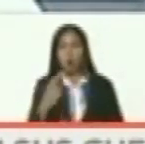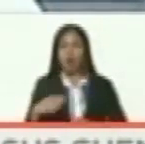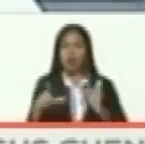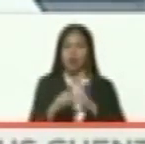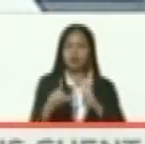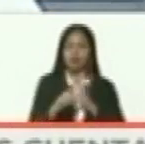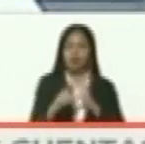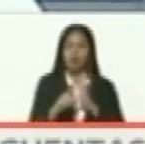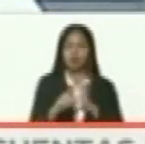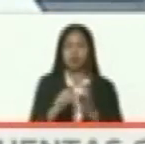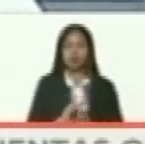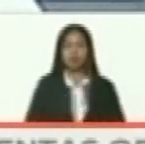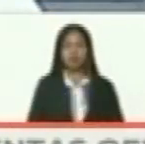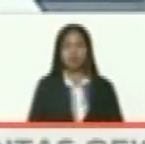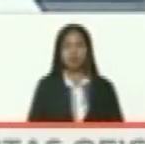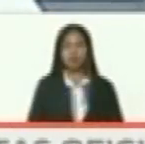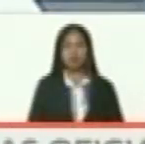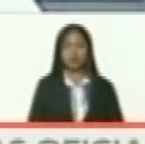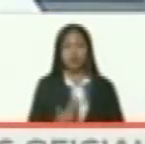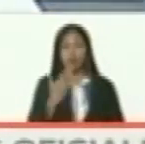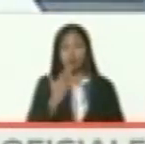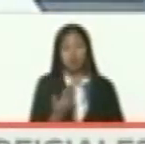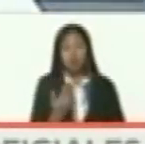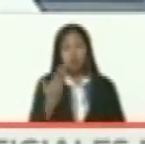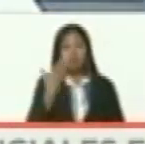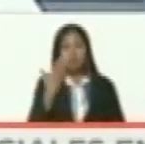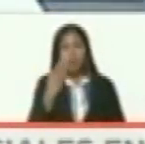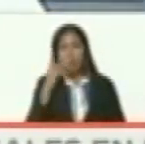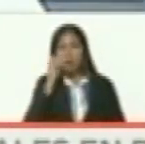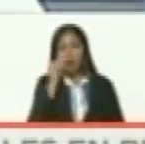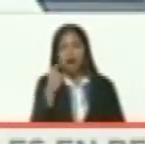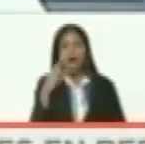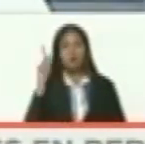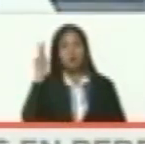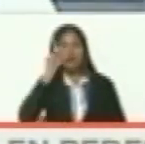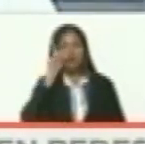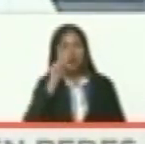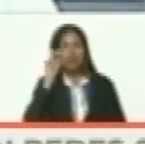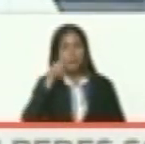liceo, con el permiso de mis padres y de los profesores,